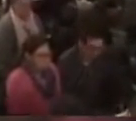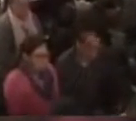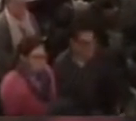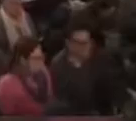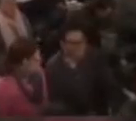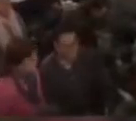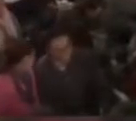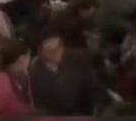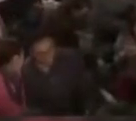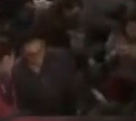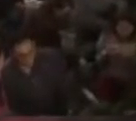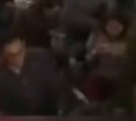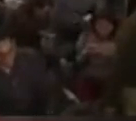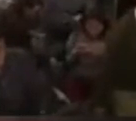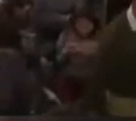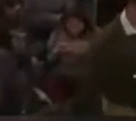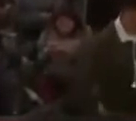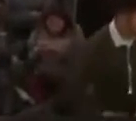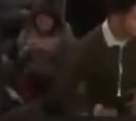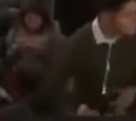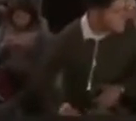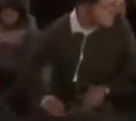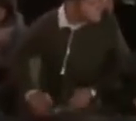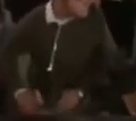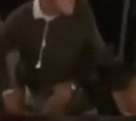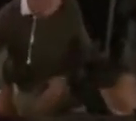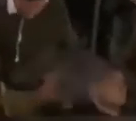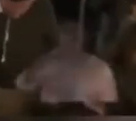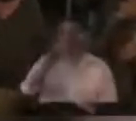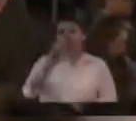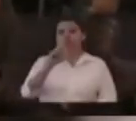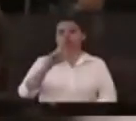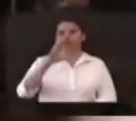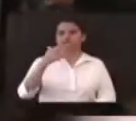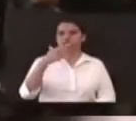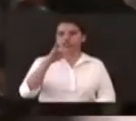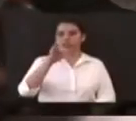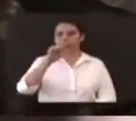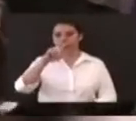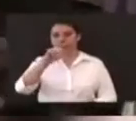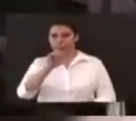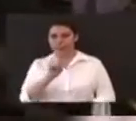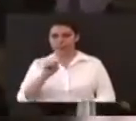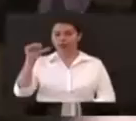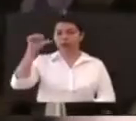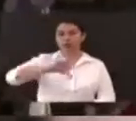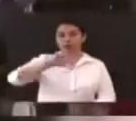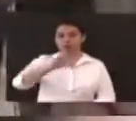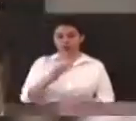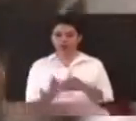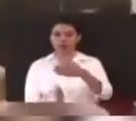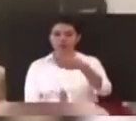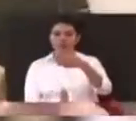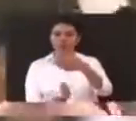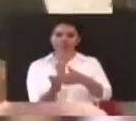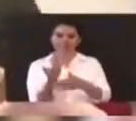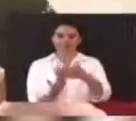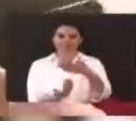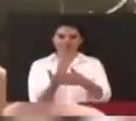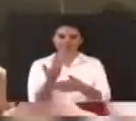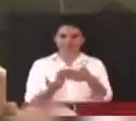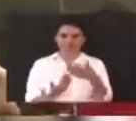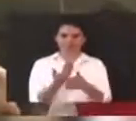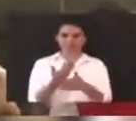obras del nuevo aeropuerto de la Ciudad de México, ya que aseguró darán oportunidad de generar empleos, contará con conexiones al